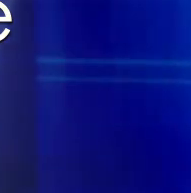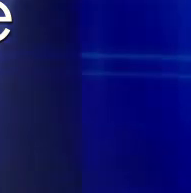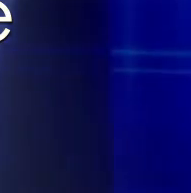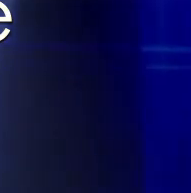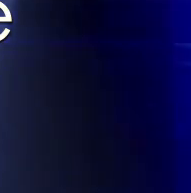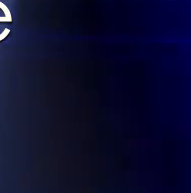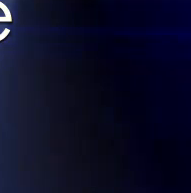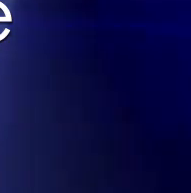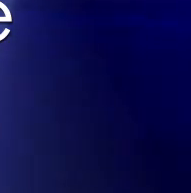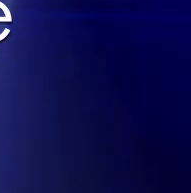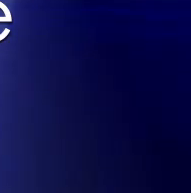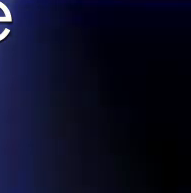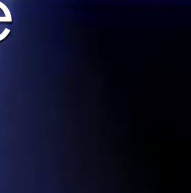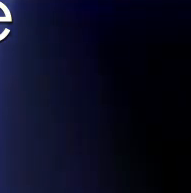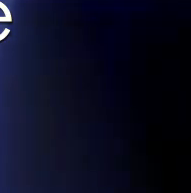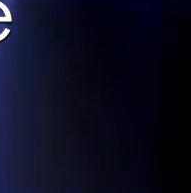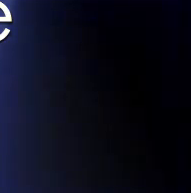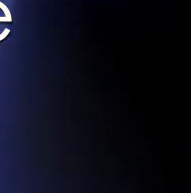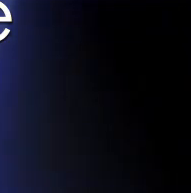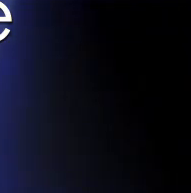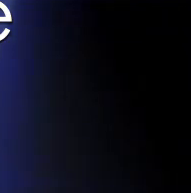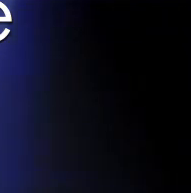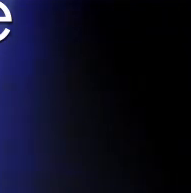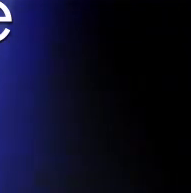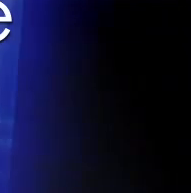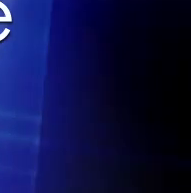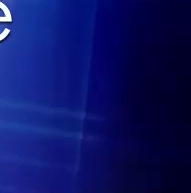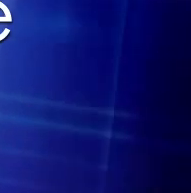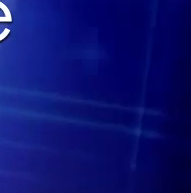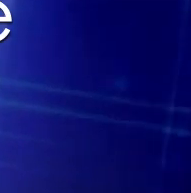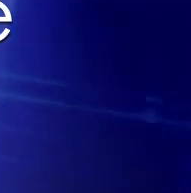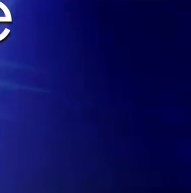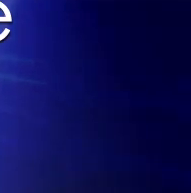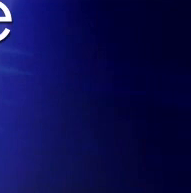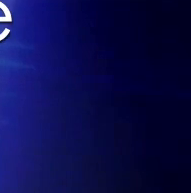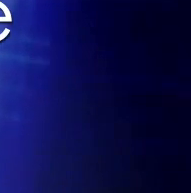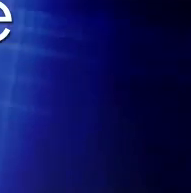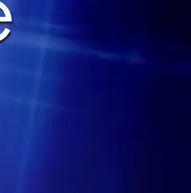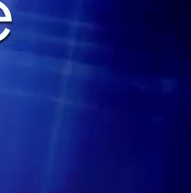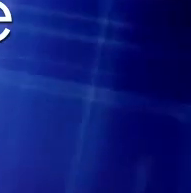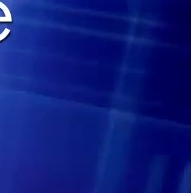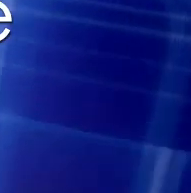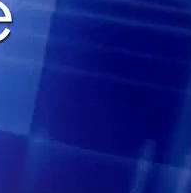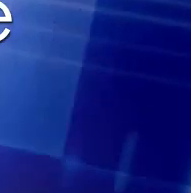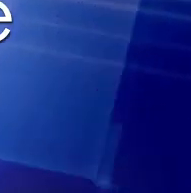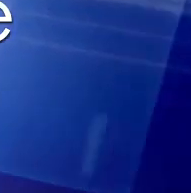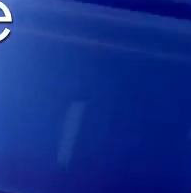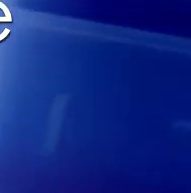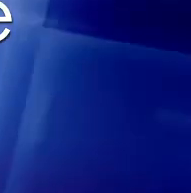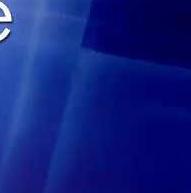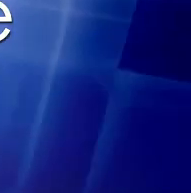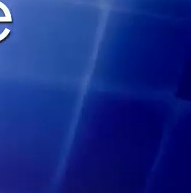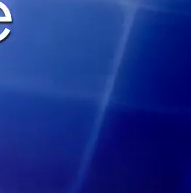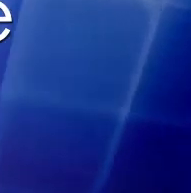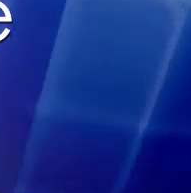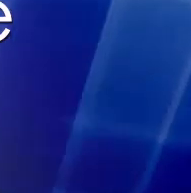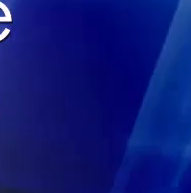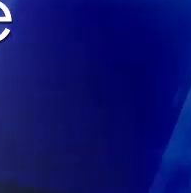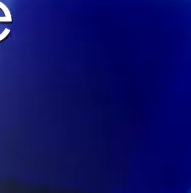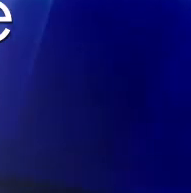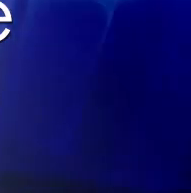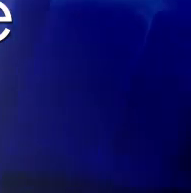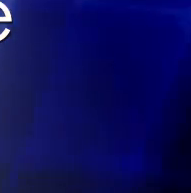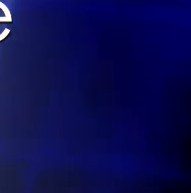iglesia. Harás bien en ayudarles a proseguir su viaje de una manera digna de Dios, pues ellos salieron por amor